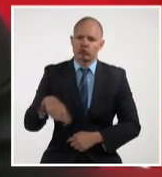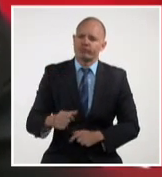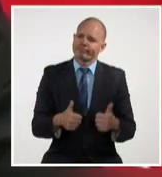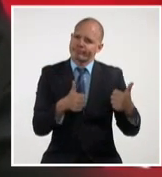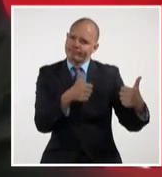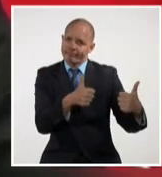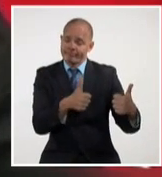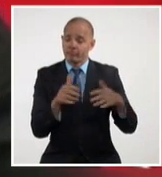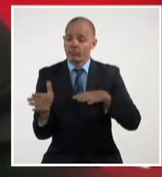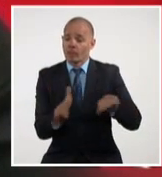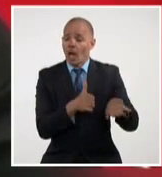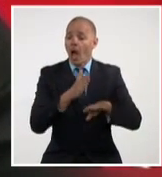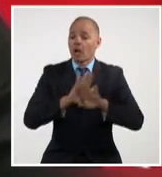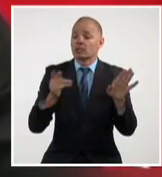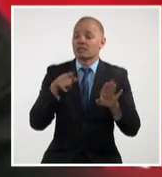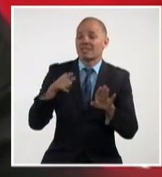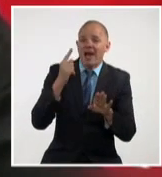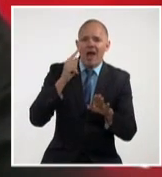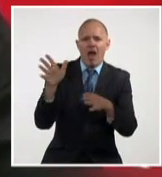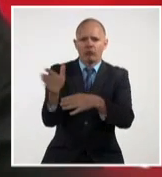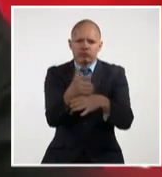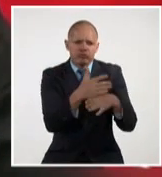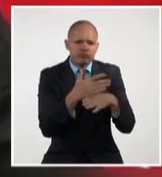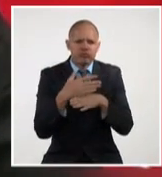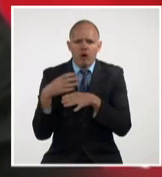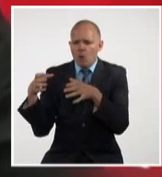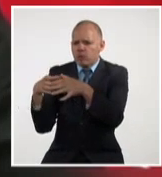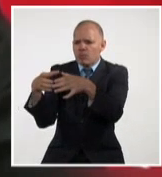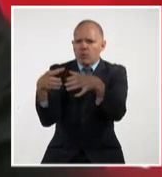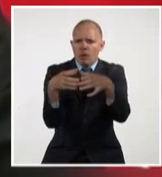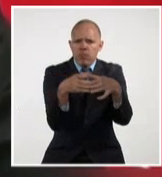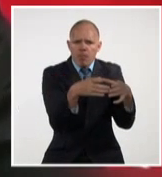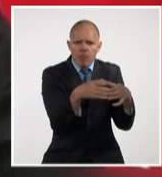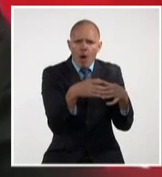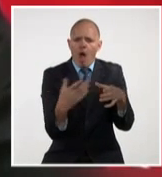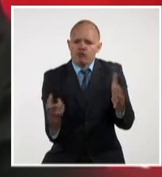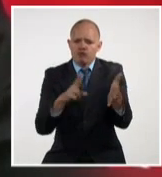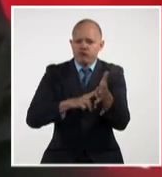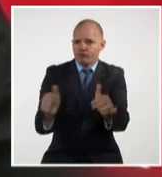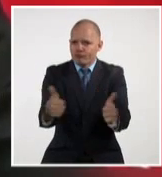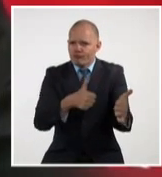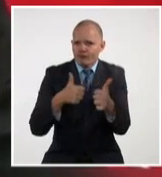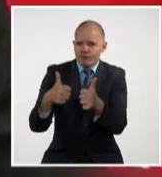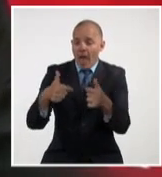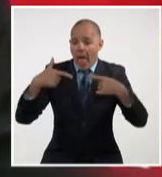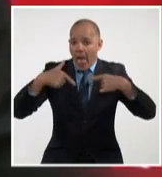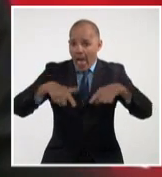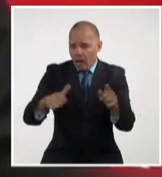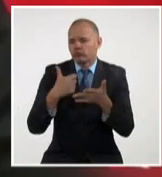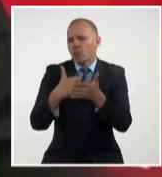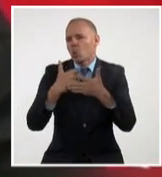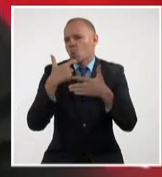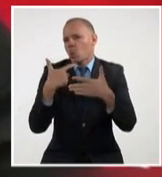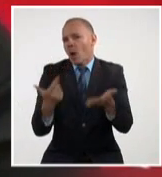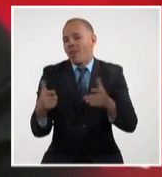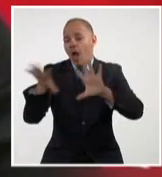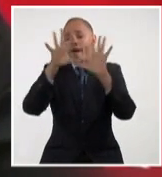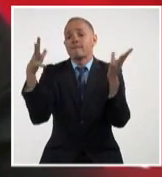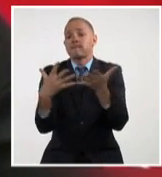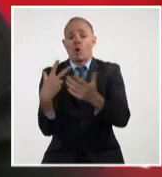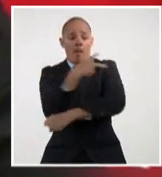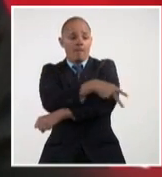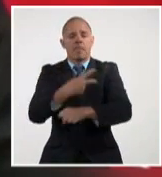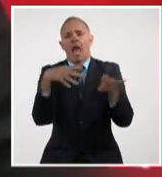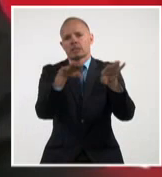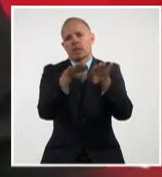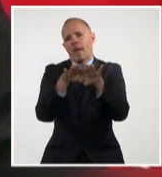Shanghái, el BRICS y el G20, propicia la creación de un orden mundial justo basado en el derecho internacional. Compartimos